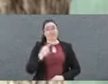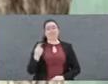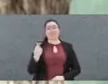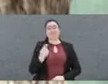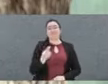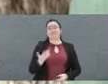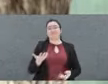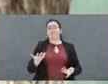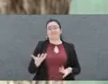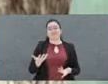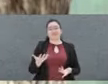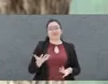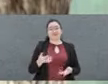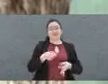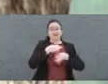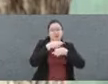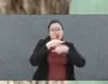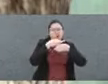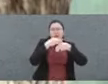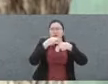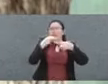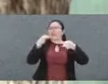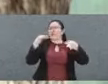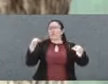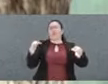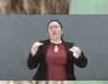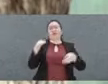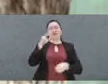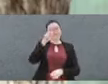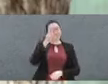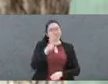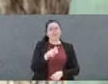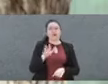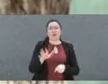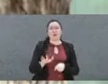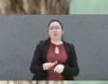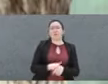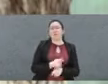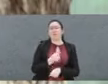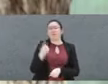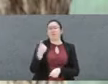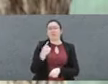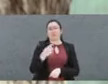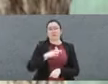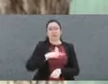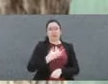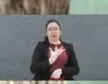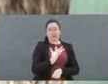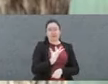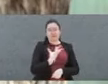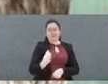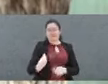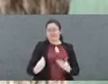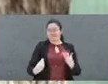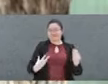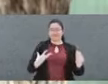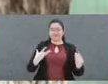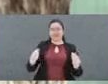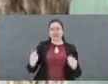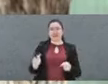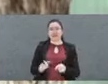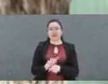seguir informando mucho, porque la pandemia, repito, nos alejó un poco